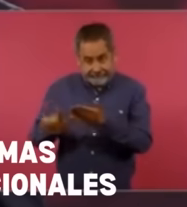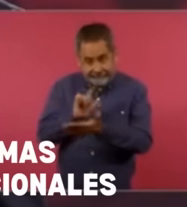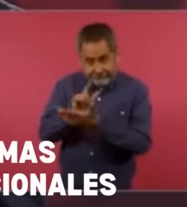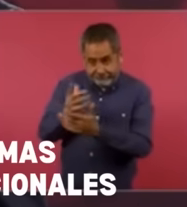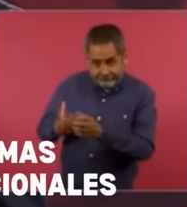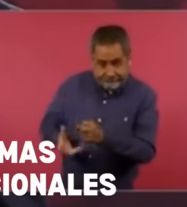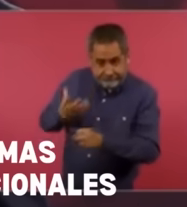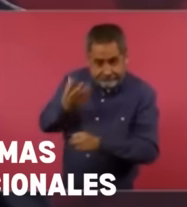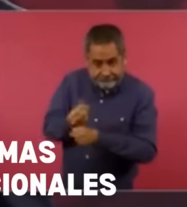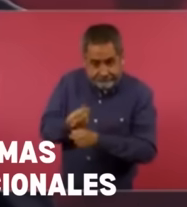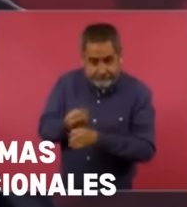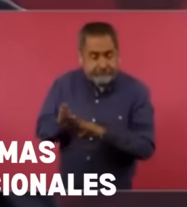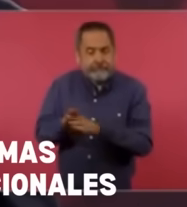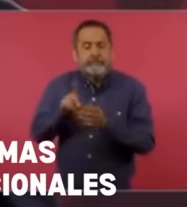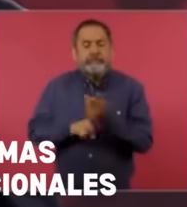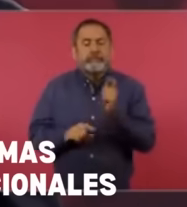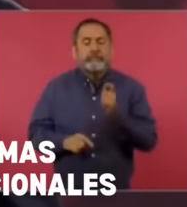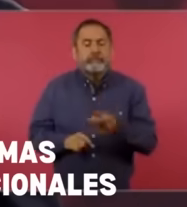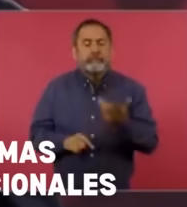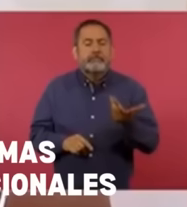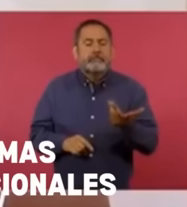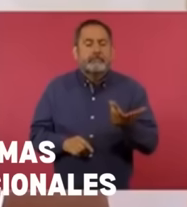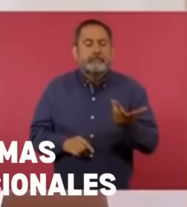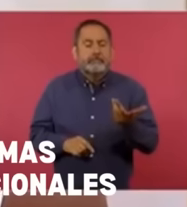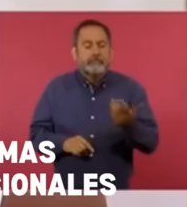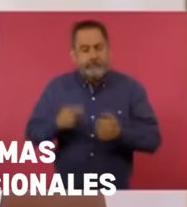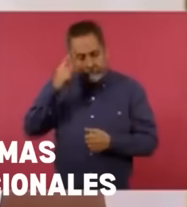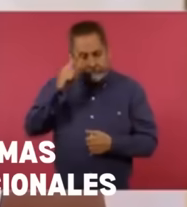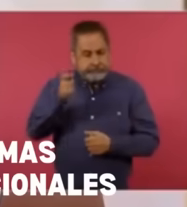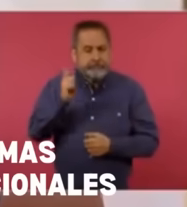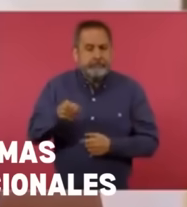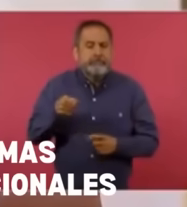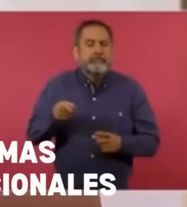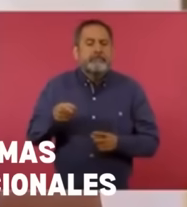planteando es ir